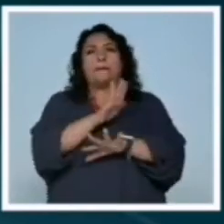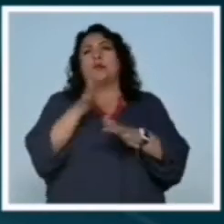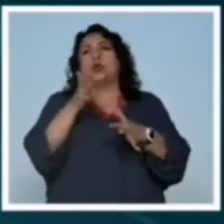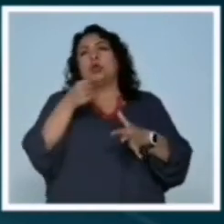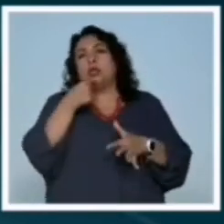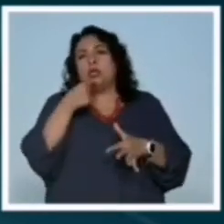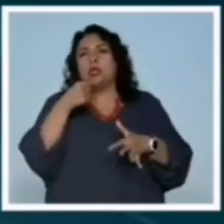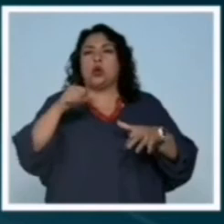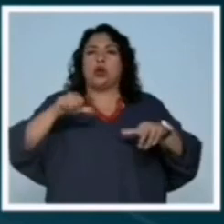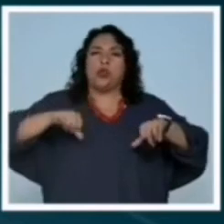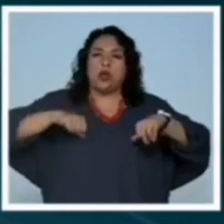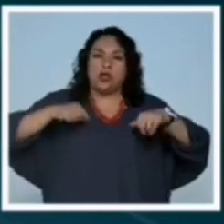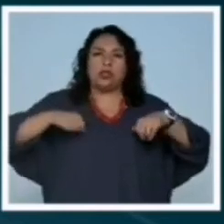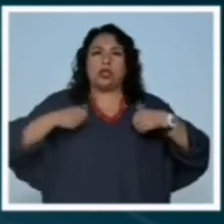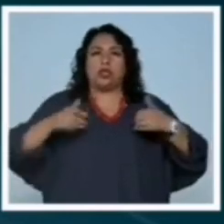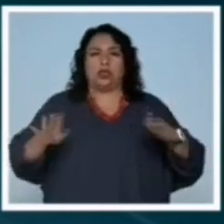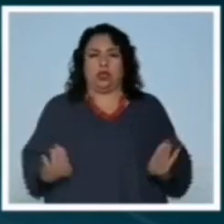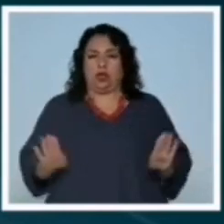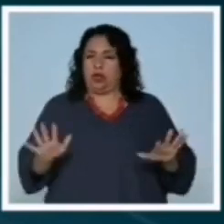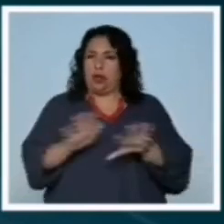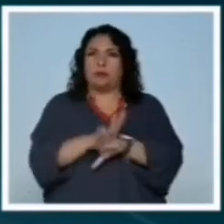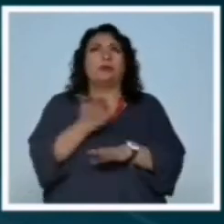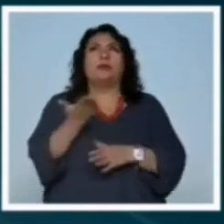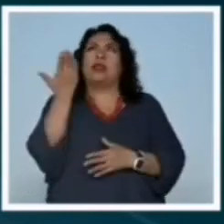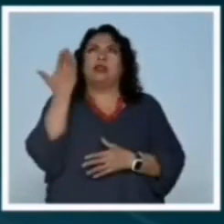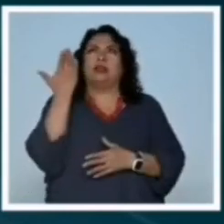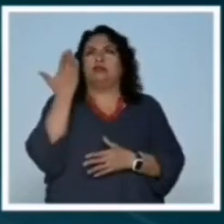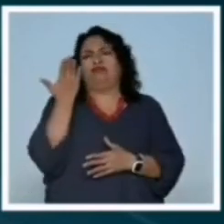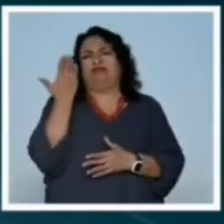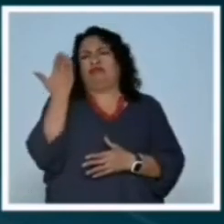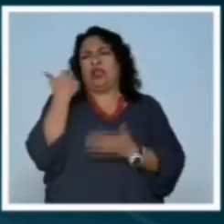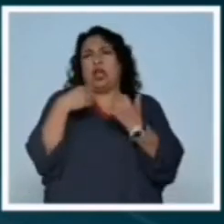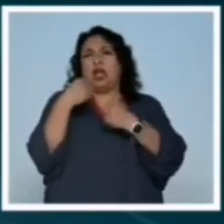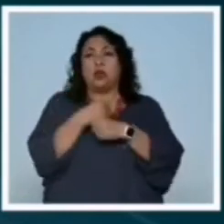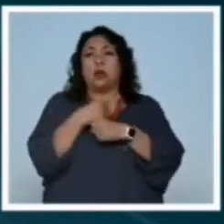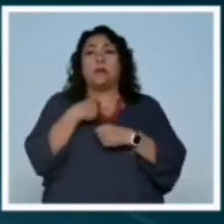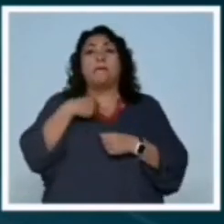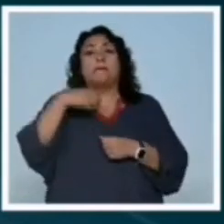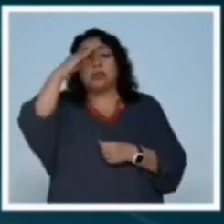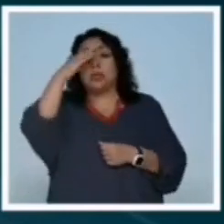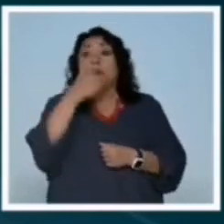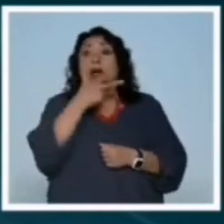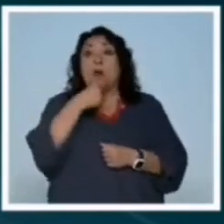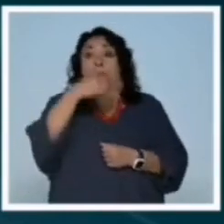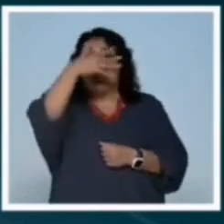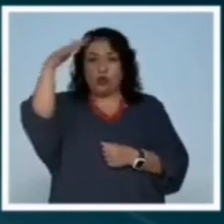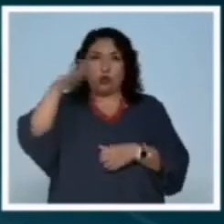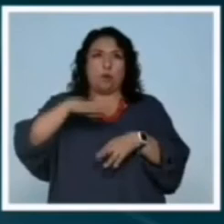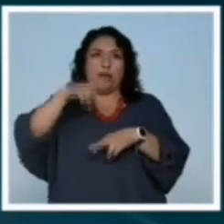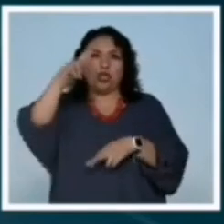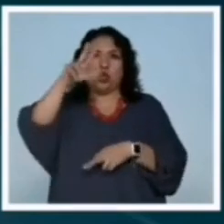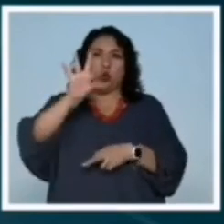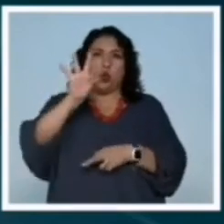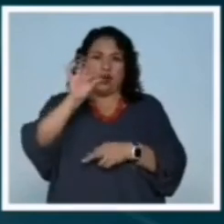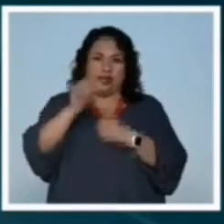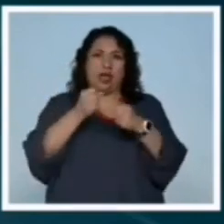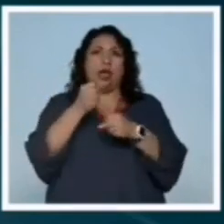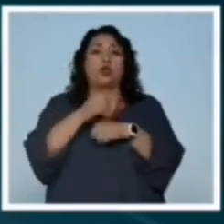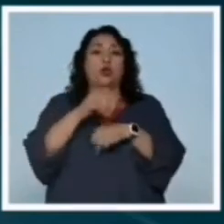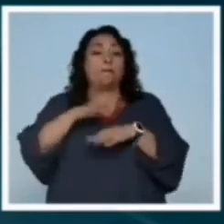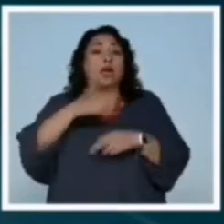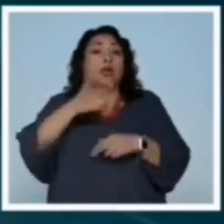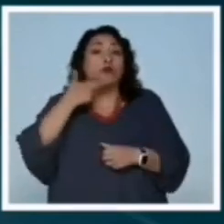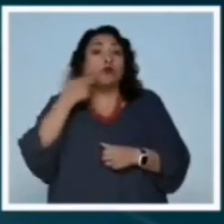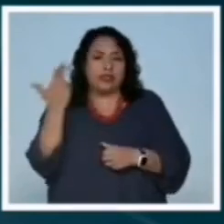adolescente este antes hace no mucho hace unos años se pensaba que los hombres adultos mayores de 40 años que cometían más